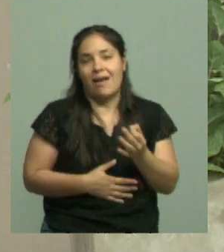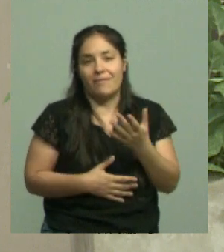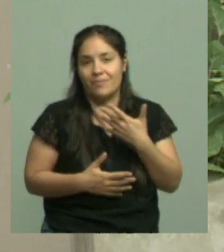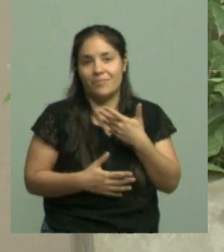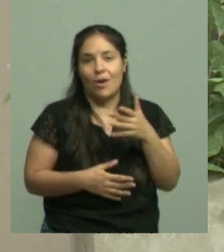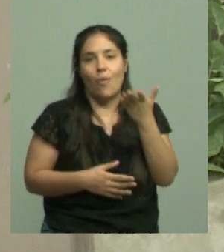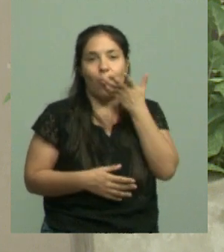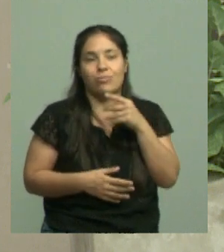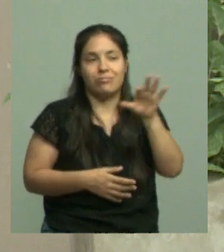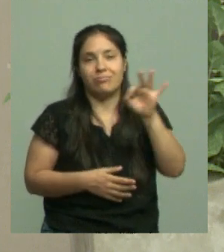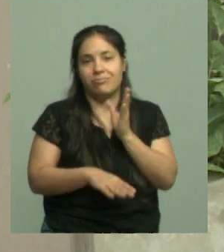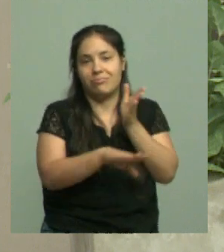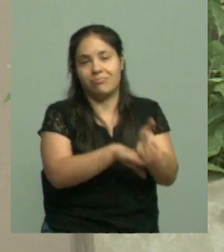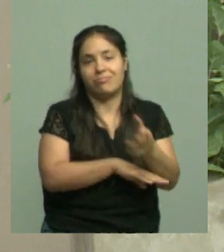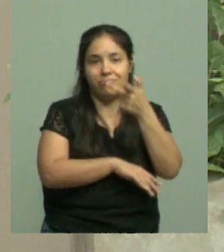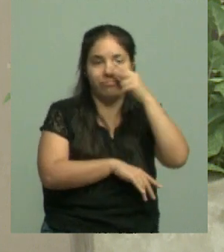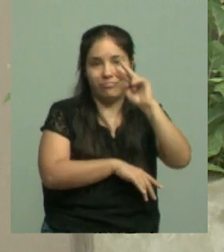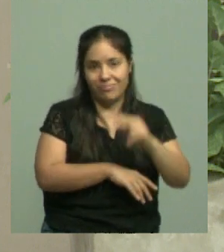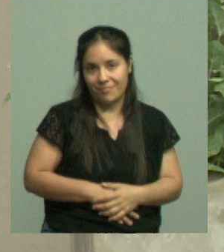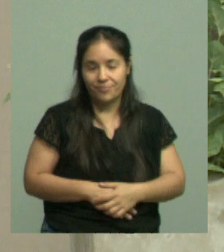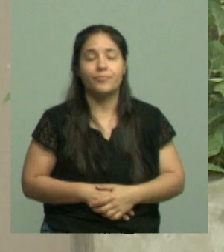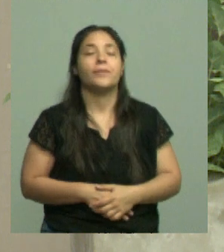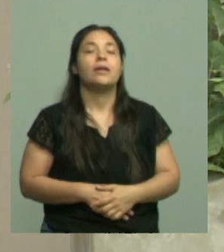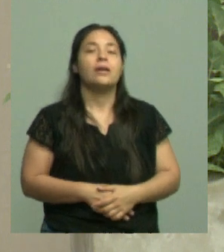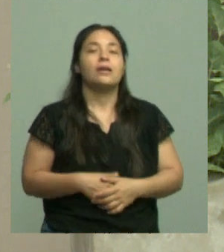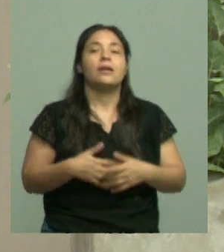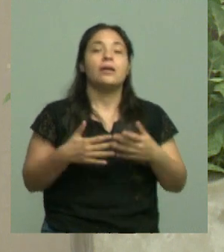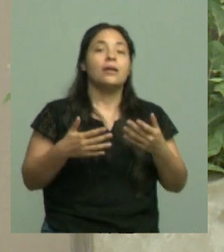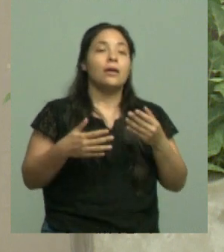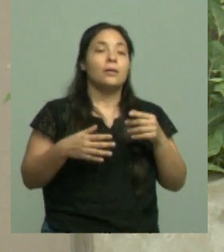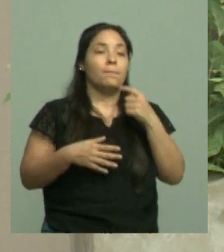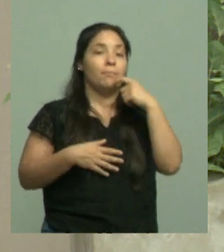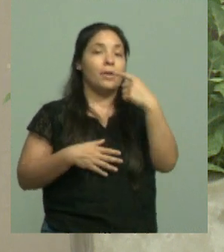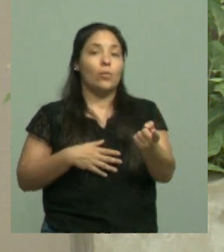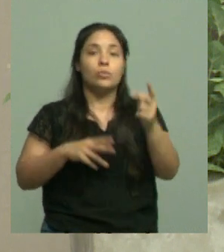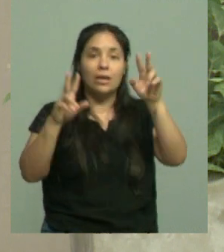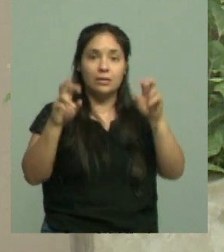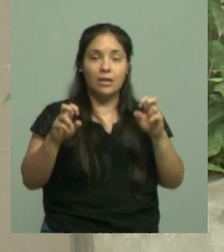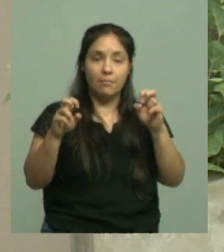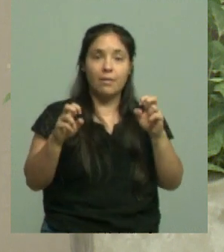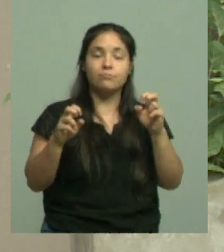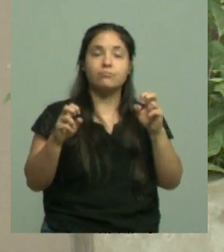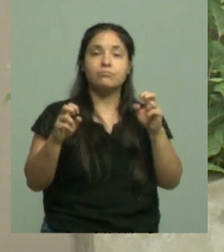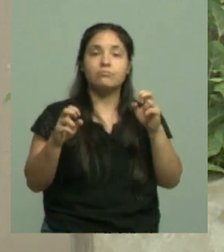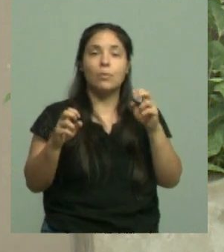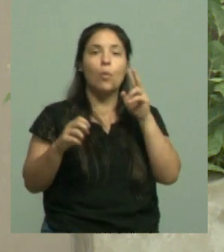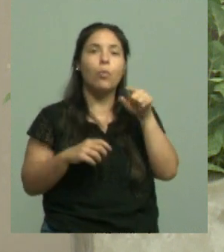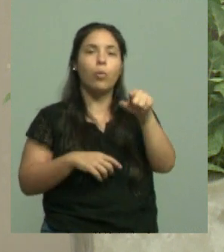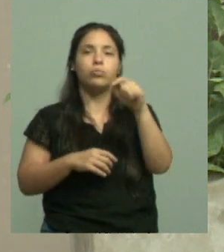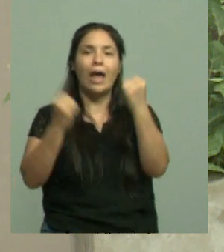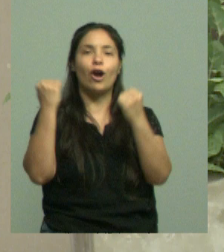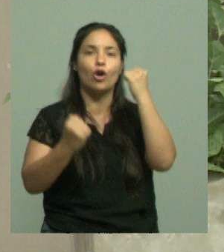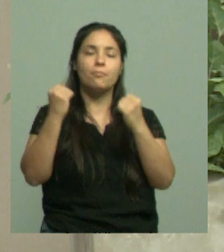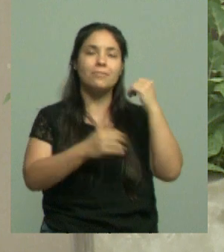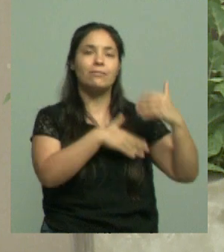quería preguntar es, y que la califiques, ¿cómo ves a la gestión de Javier Milei en cuanto a lo económico y que nos digas un número, del 1 al 10, ¿cuánto sería